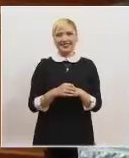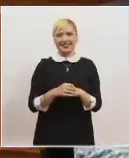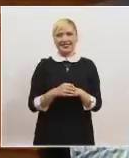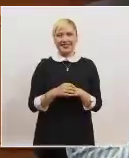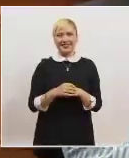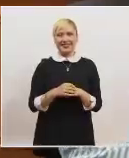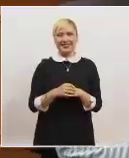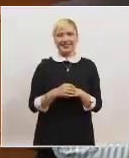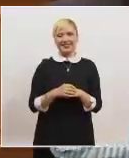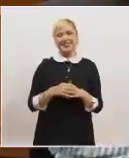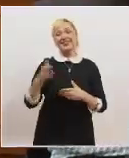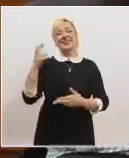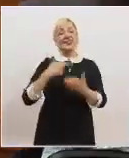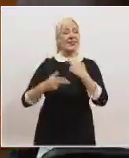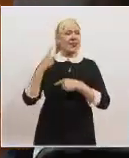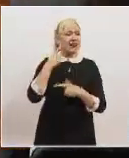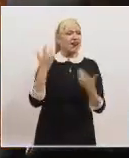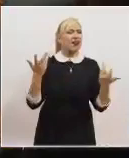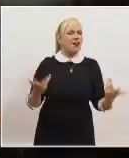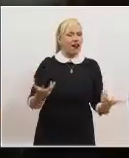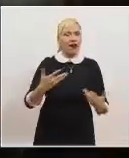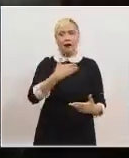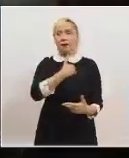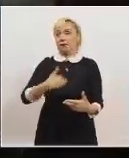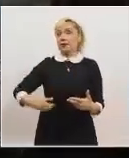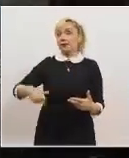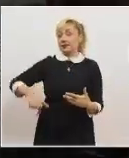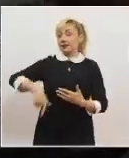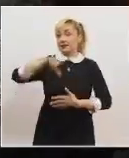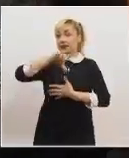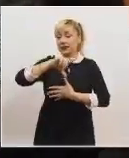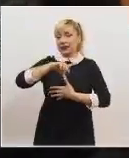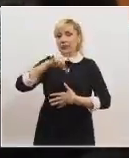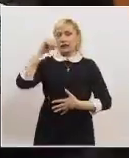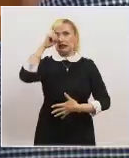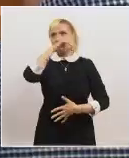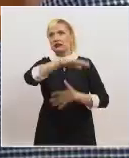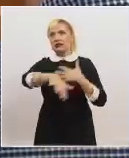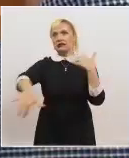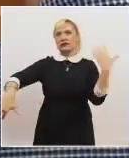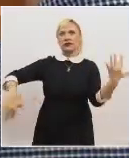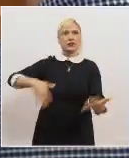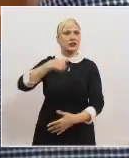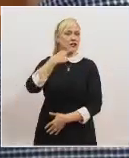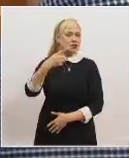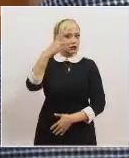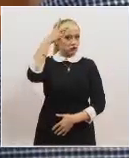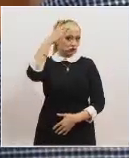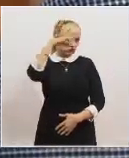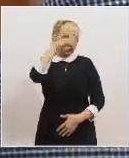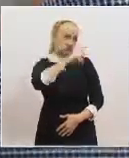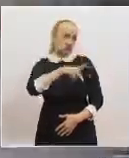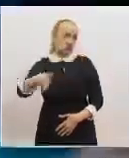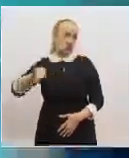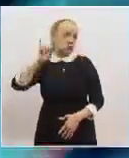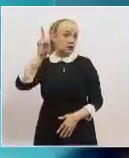Al regresar, el presidencialismo en América Latina se encuentra en crisis, advierten especialistas.